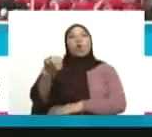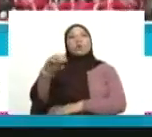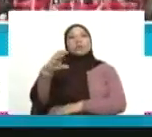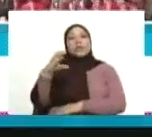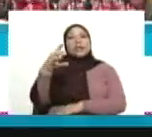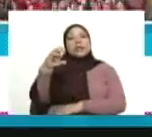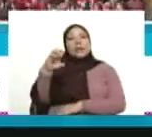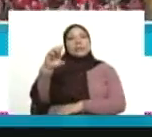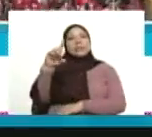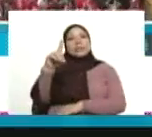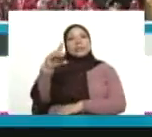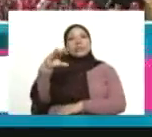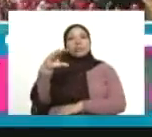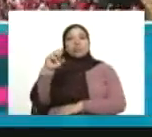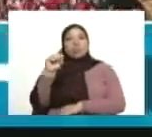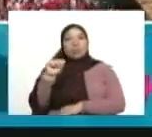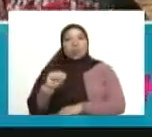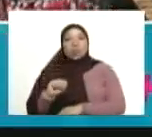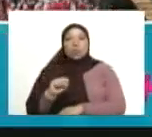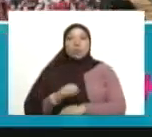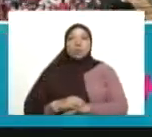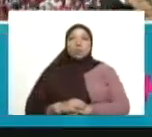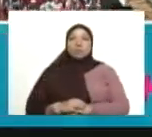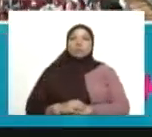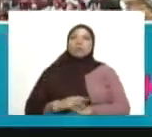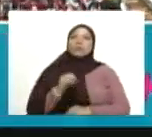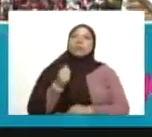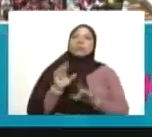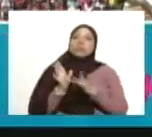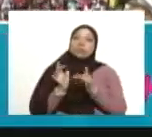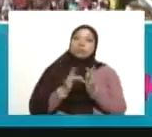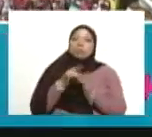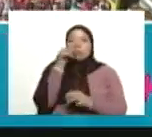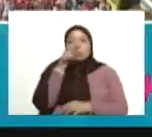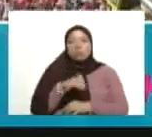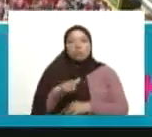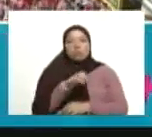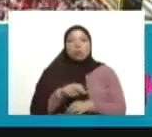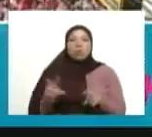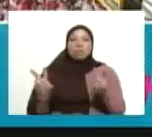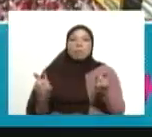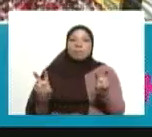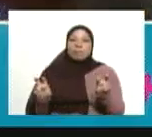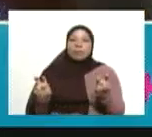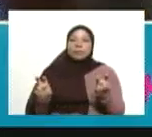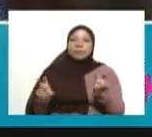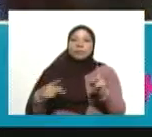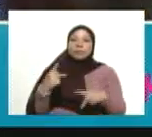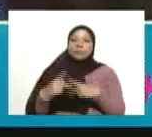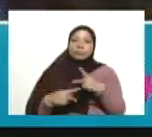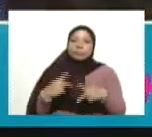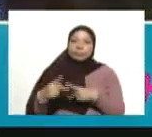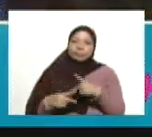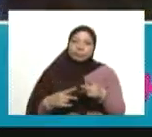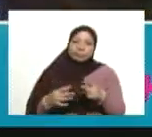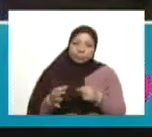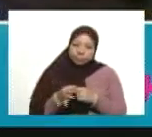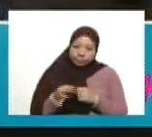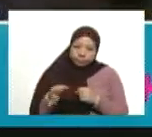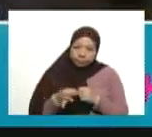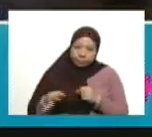la Concepción, en el sector 19 de Abril de Pueblo Nuevo, parroquia Simón Rodríguez, municipio